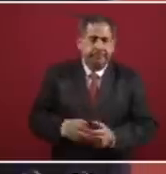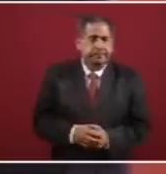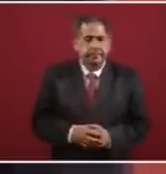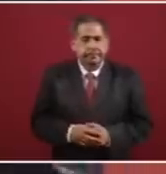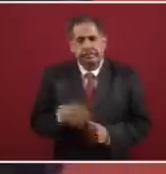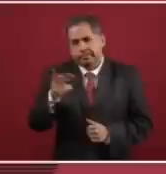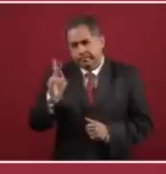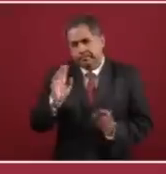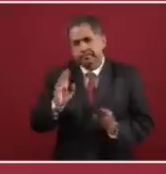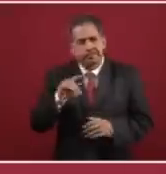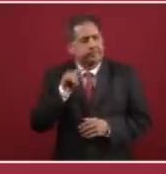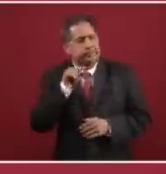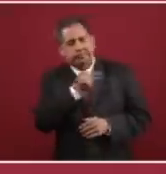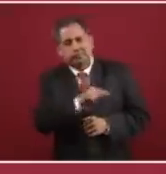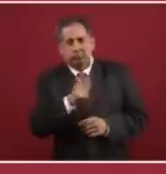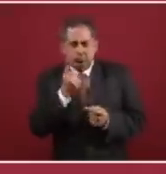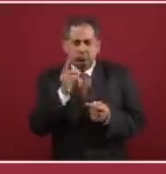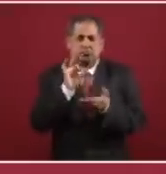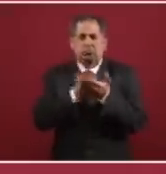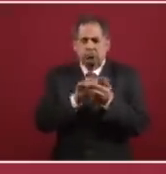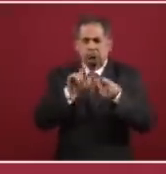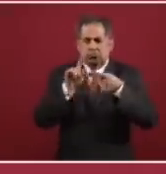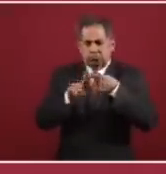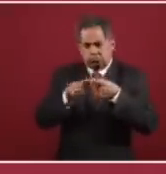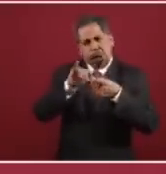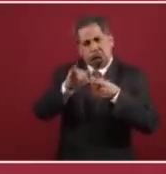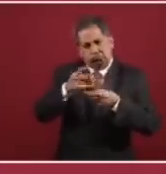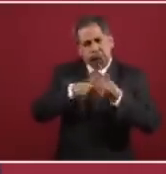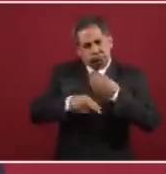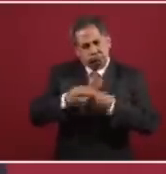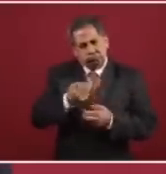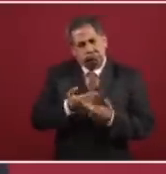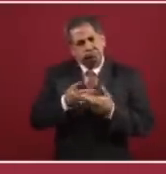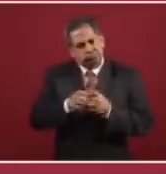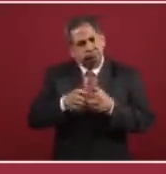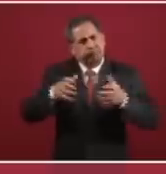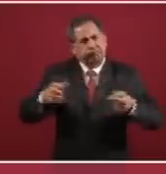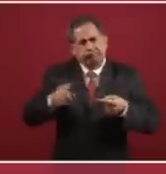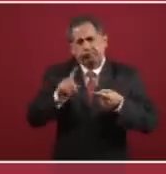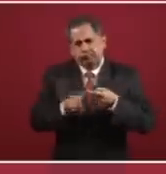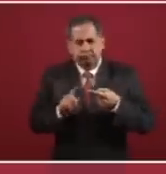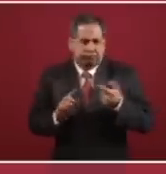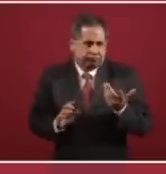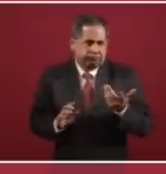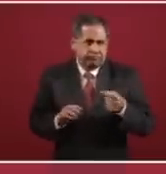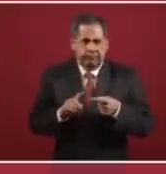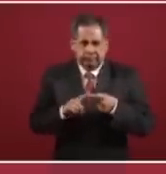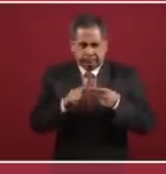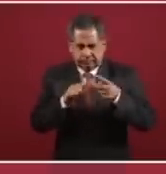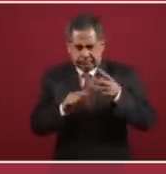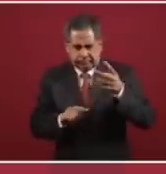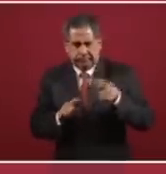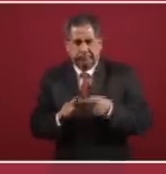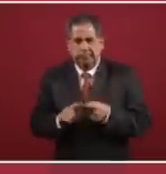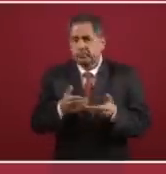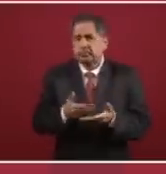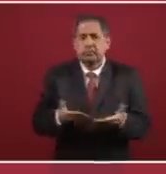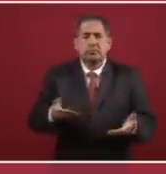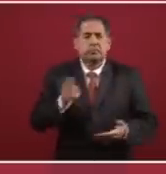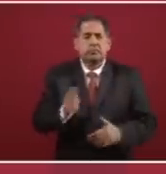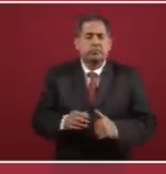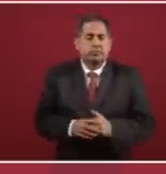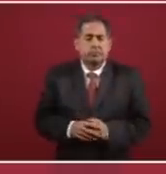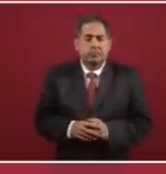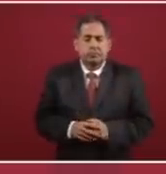Pero bueno, es un elemento importante, sin descartarlo. Ahora